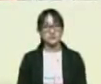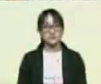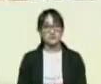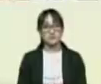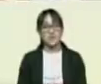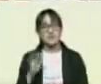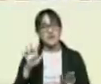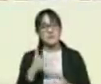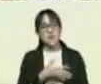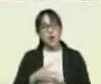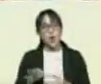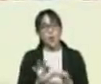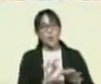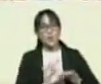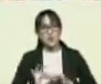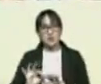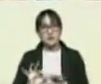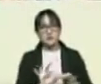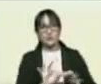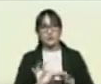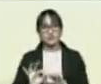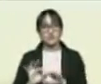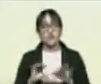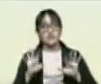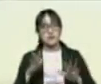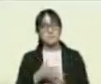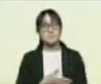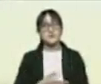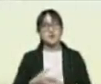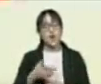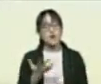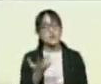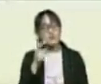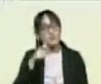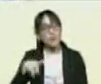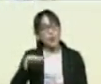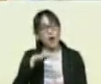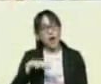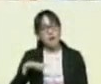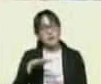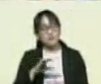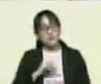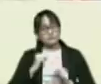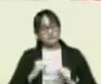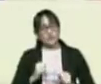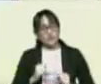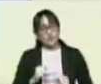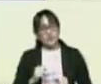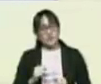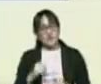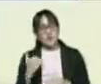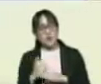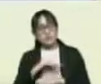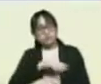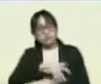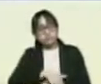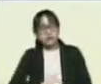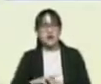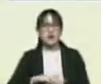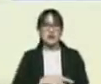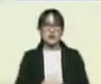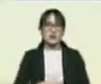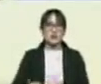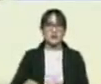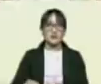millones unidos! ¡10 millones de un pueblo crecido como un río crecido de energía,